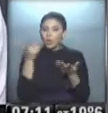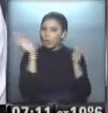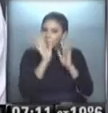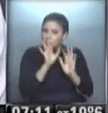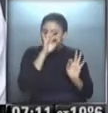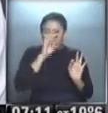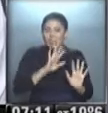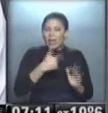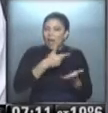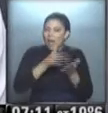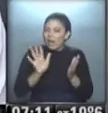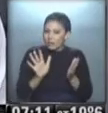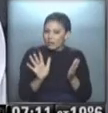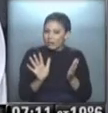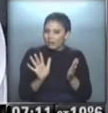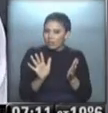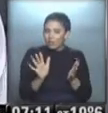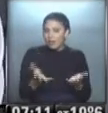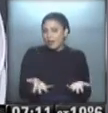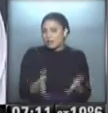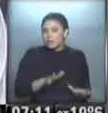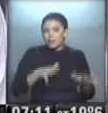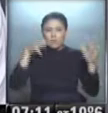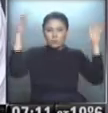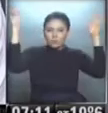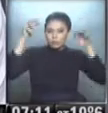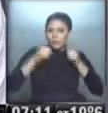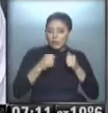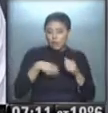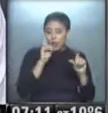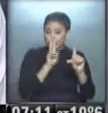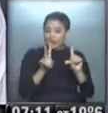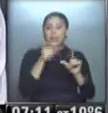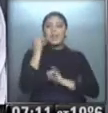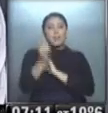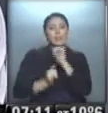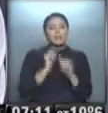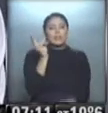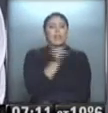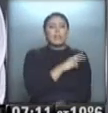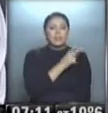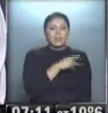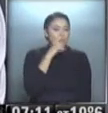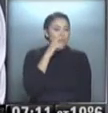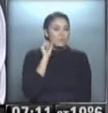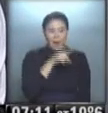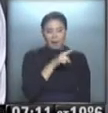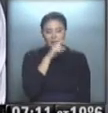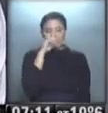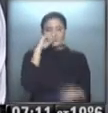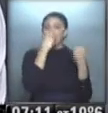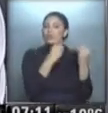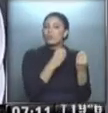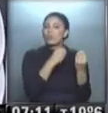para prevenir estas fuertes lluvias. Vamos a ver y las explicaciones que daba el jefe de gobierno porteño, Mauricio Macri, y cómo